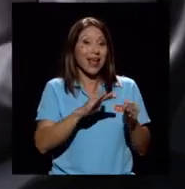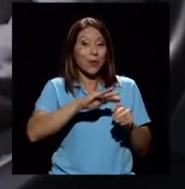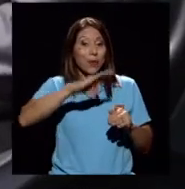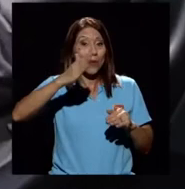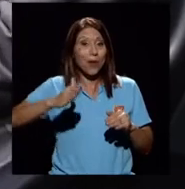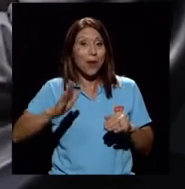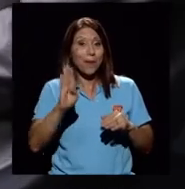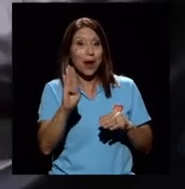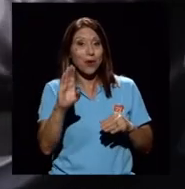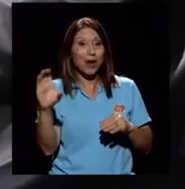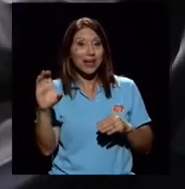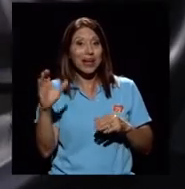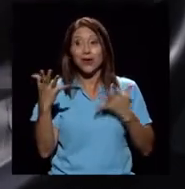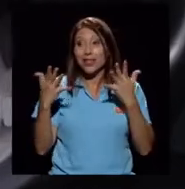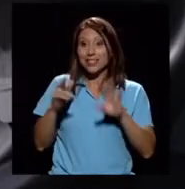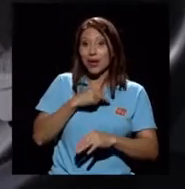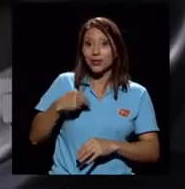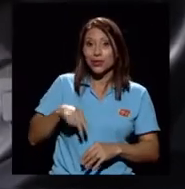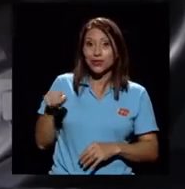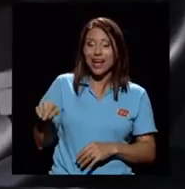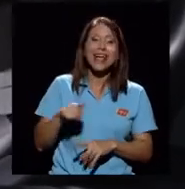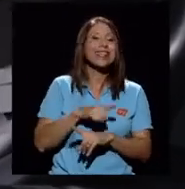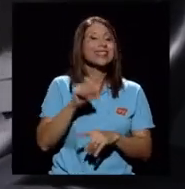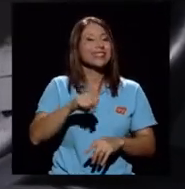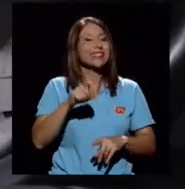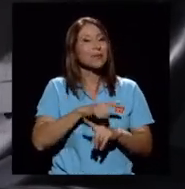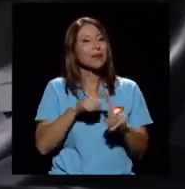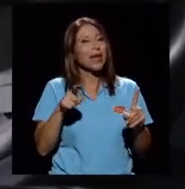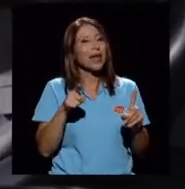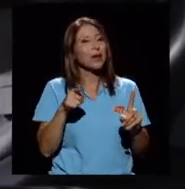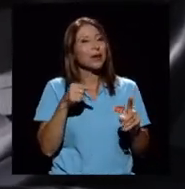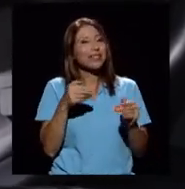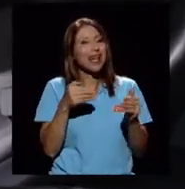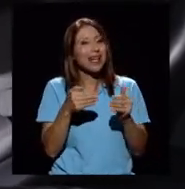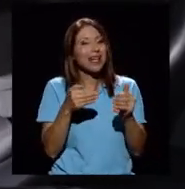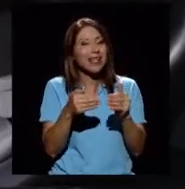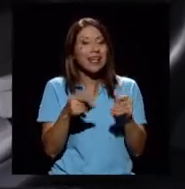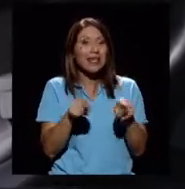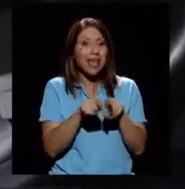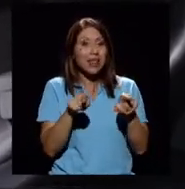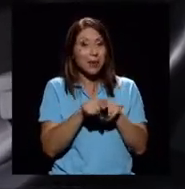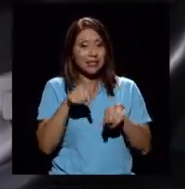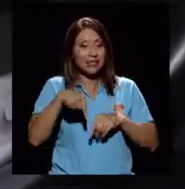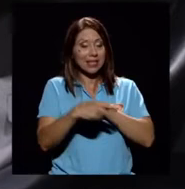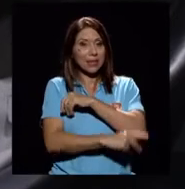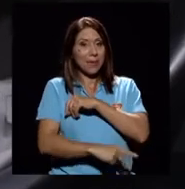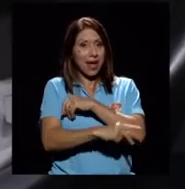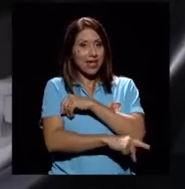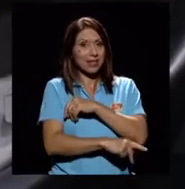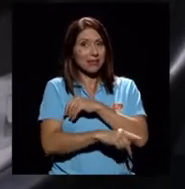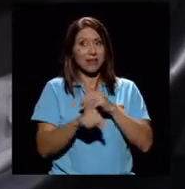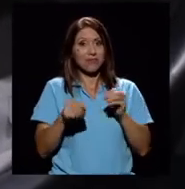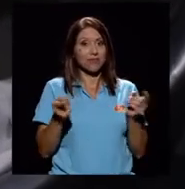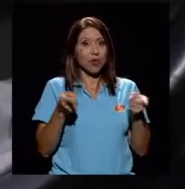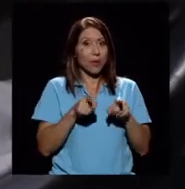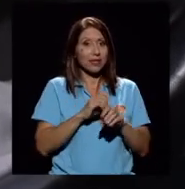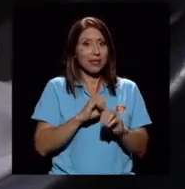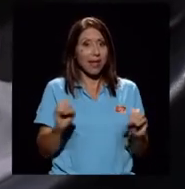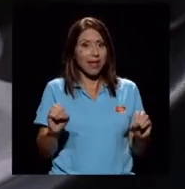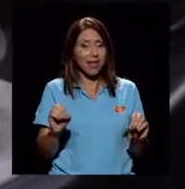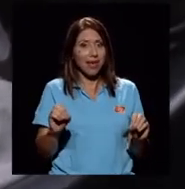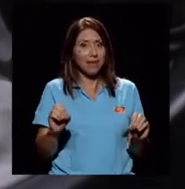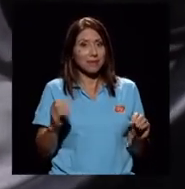al pie del pie se están y además en este país donde no pasa nada